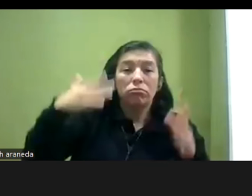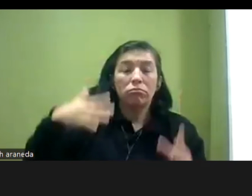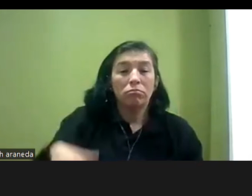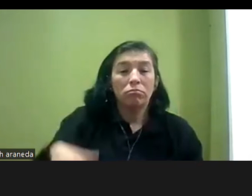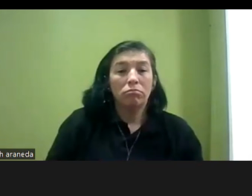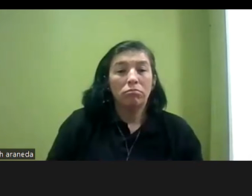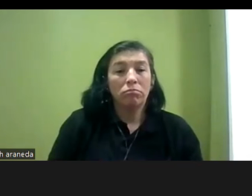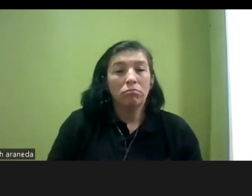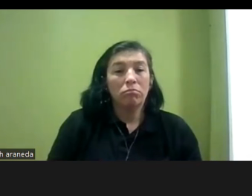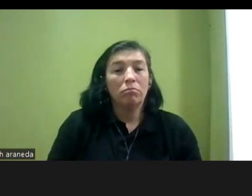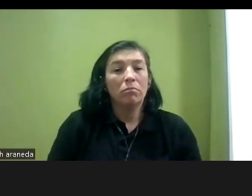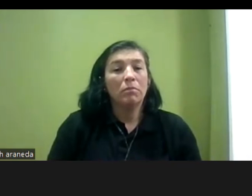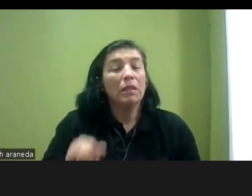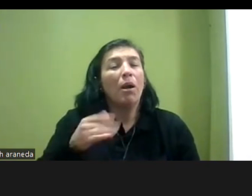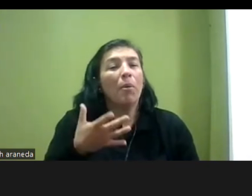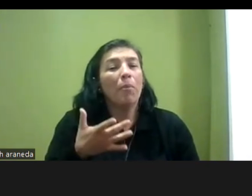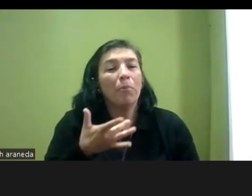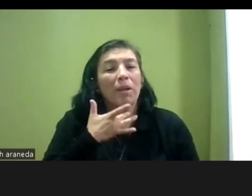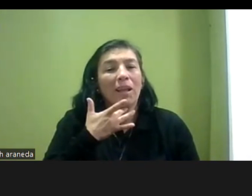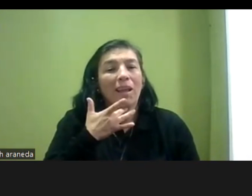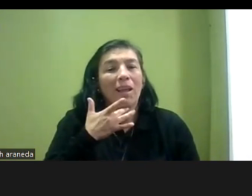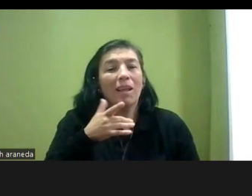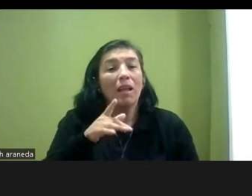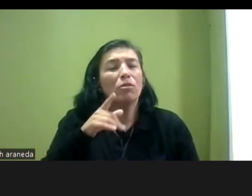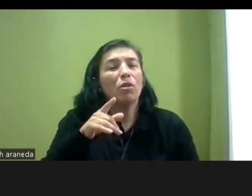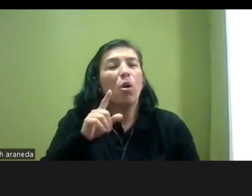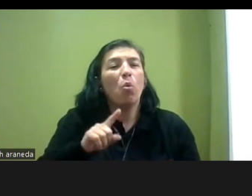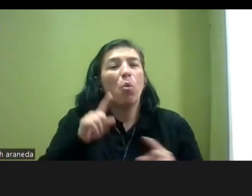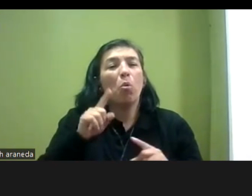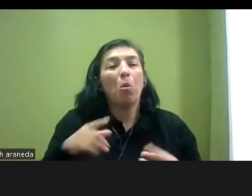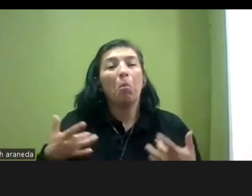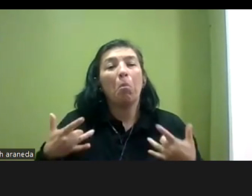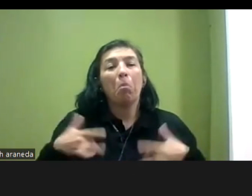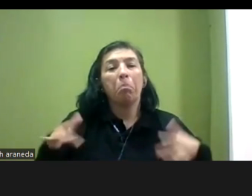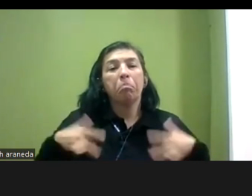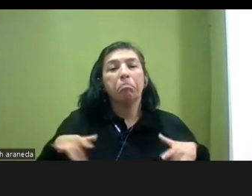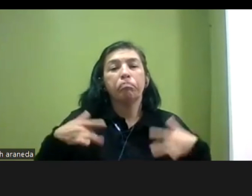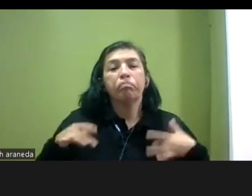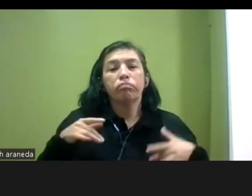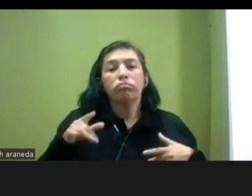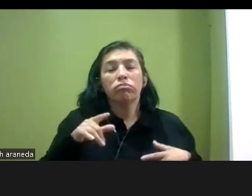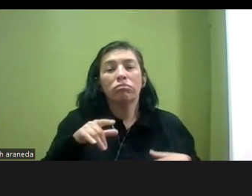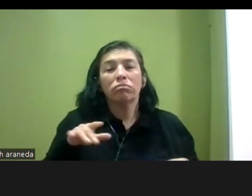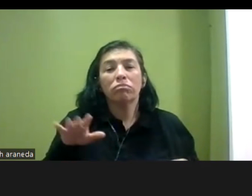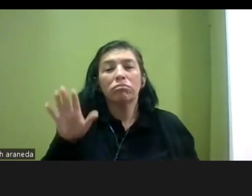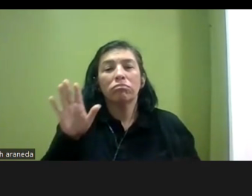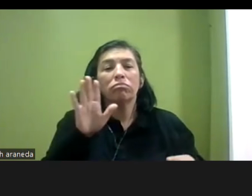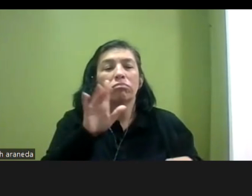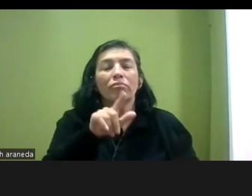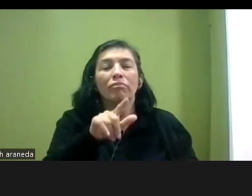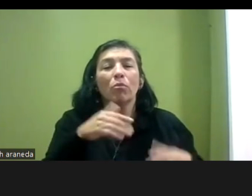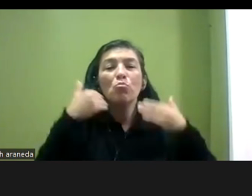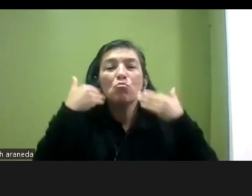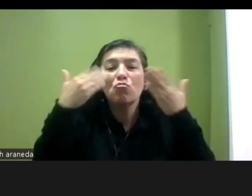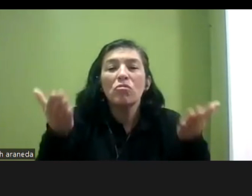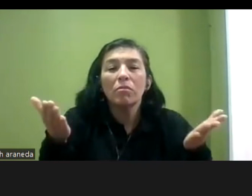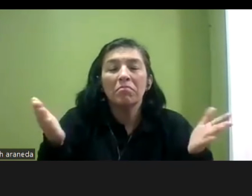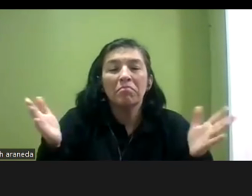se producen porque se han descuidado las acciones de ofrenda. Así de